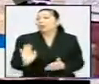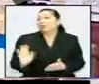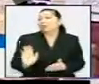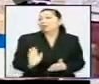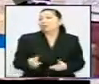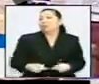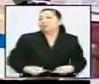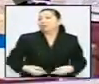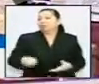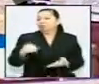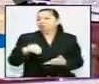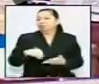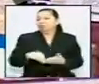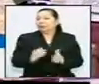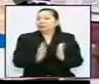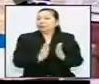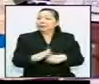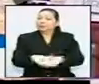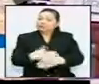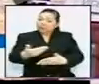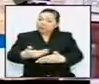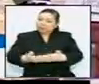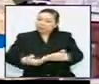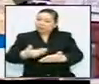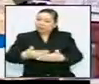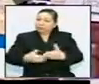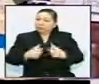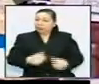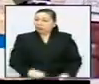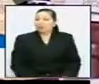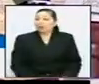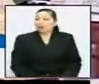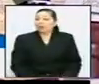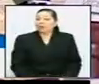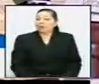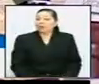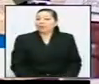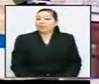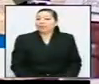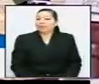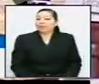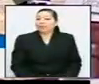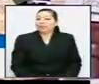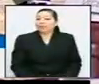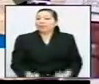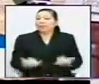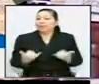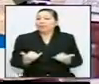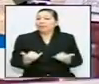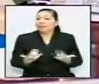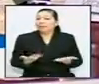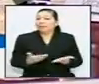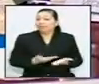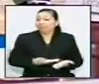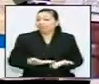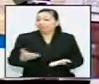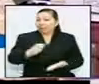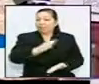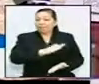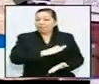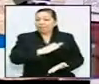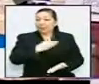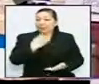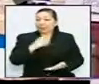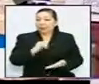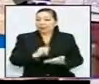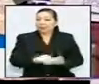se compilan y se arma la carpeta de control, o se armaba la carpeta de control. Y estos hechos serán elevados en la Fiscalía para